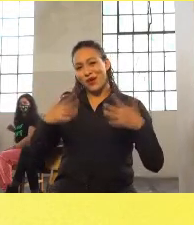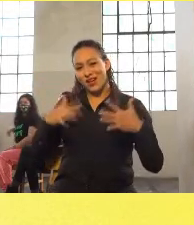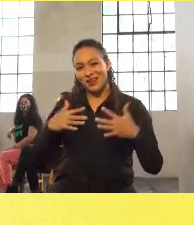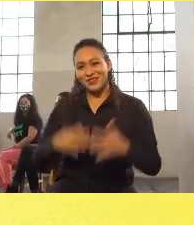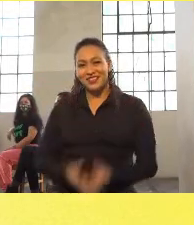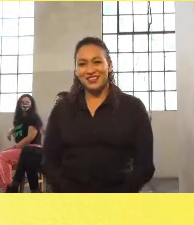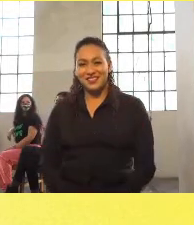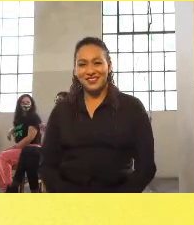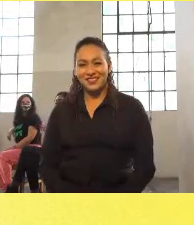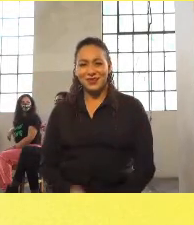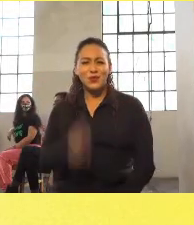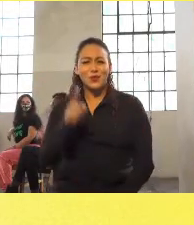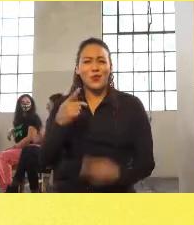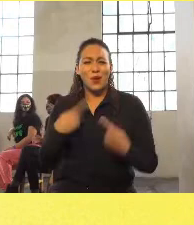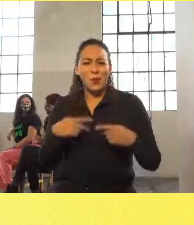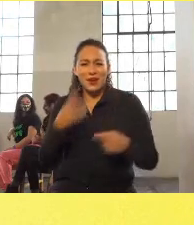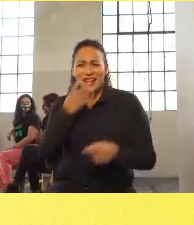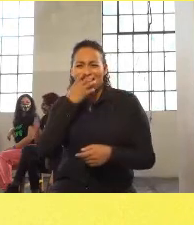acá?